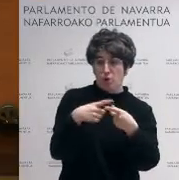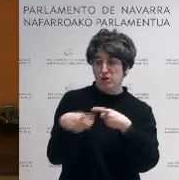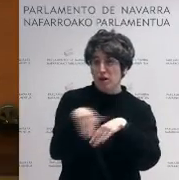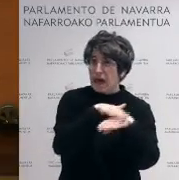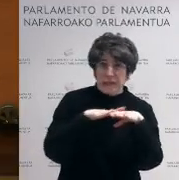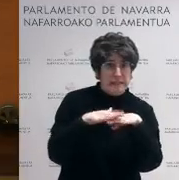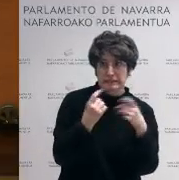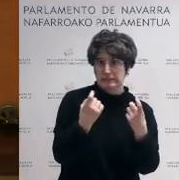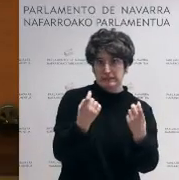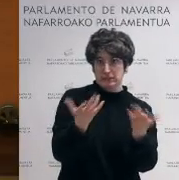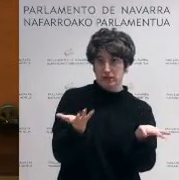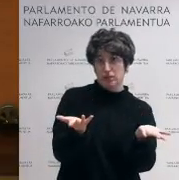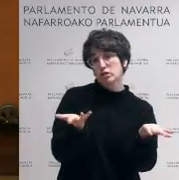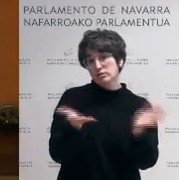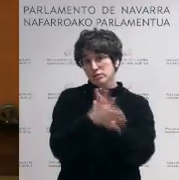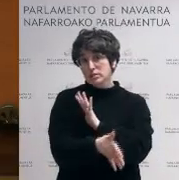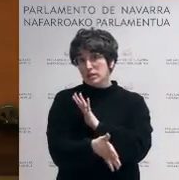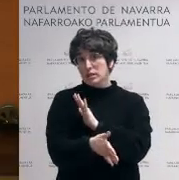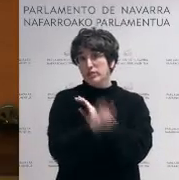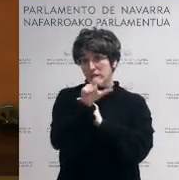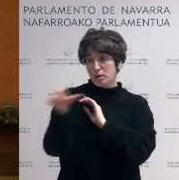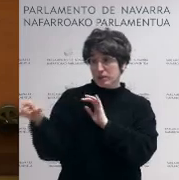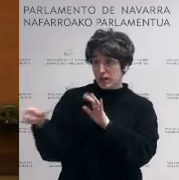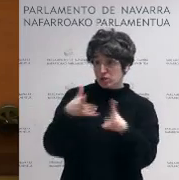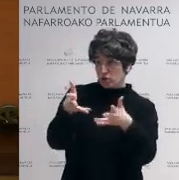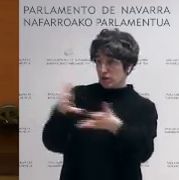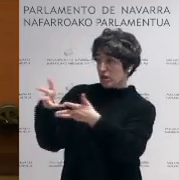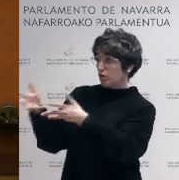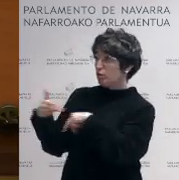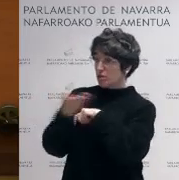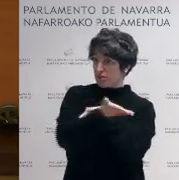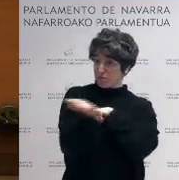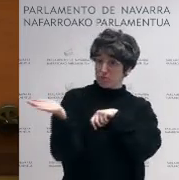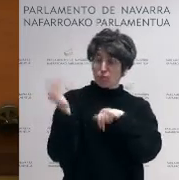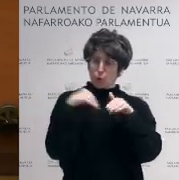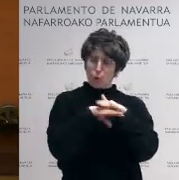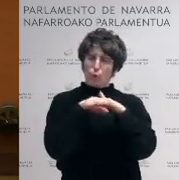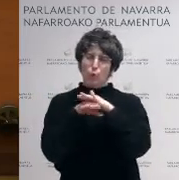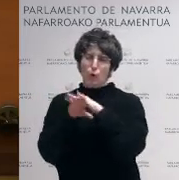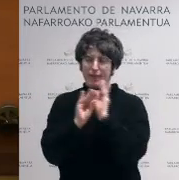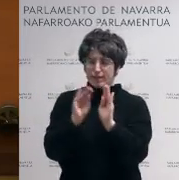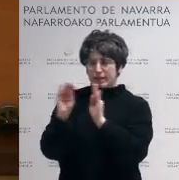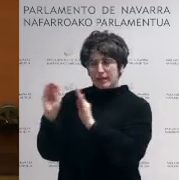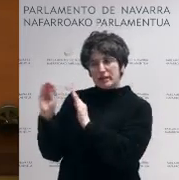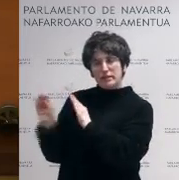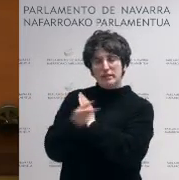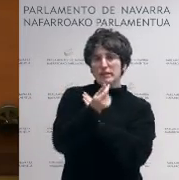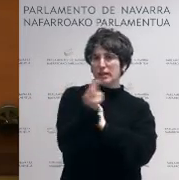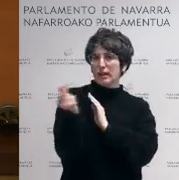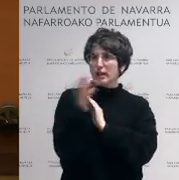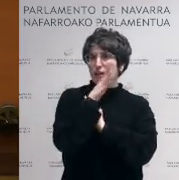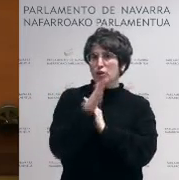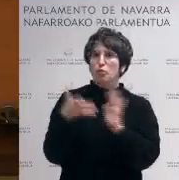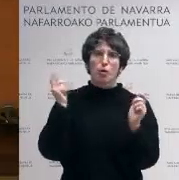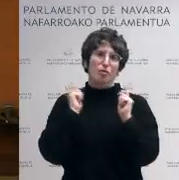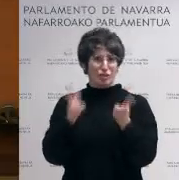el dinero en el bolsillo del ciudadano creemos que es una buena medida porque ayuda a mejorar su renta disponible, aumenta el consumo, contribuye al dinamismo